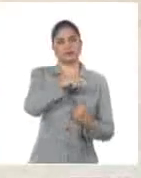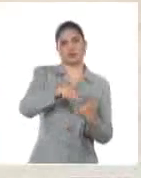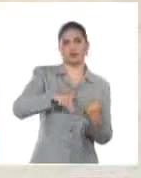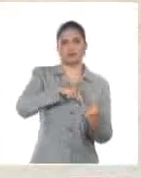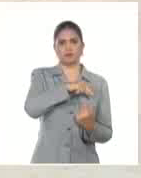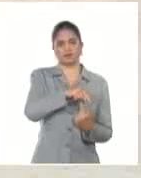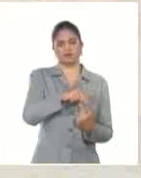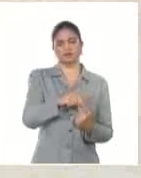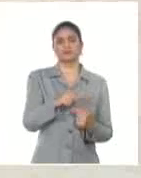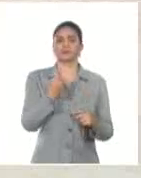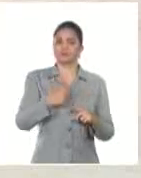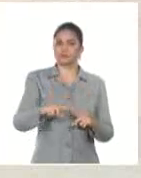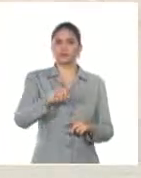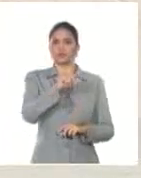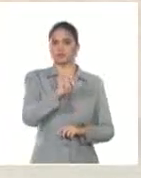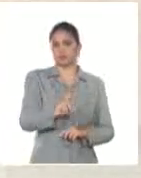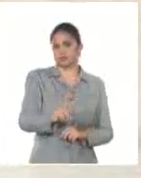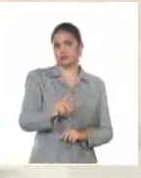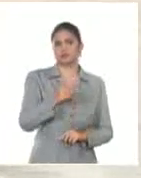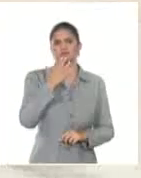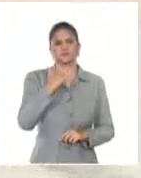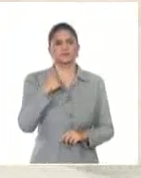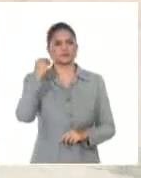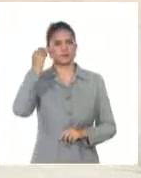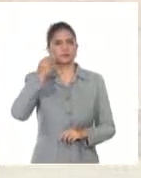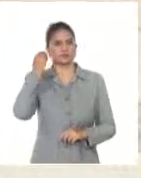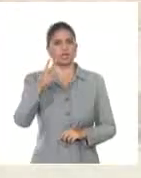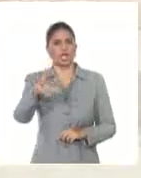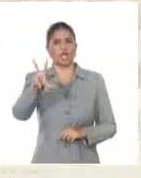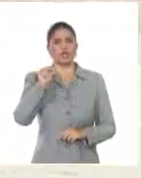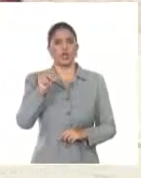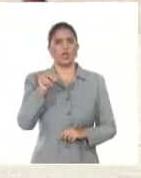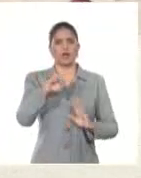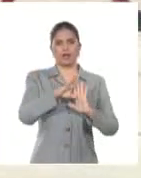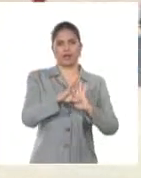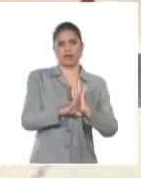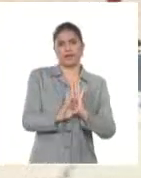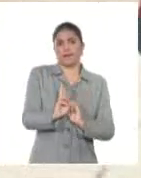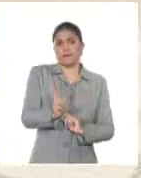valora las nuevas reglas que haya impuesto la Confederación Mundial de Béisbol y Softball?